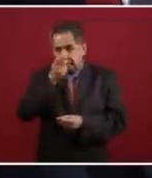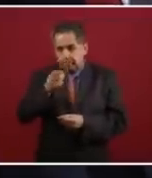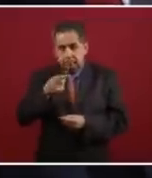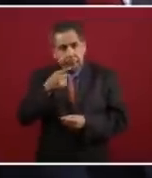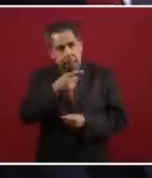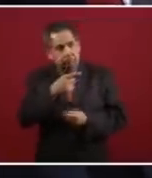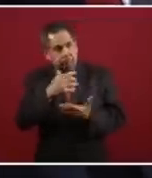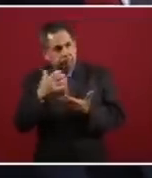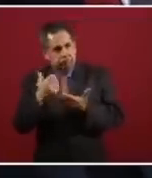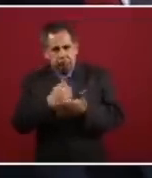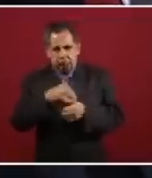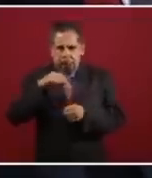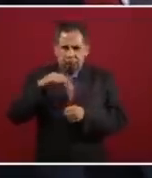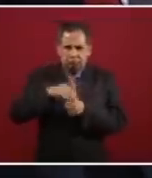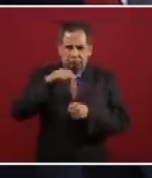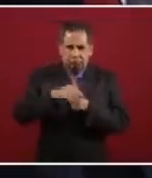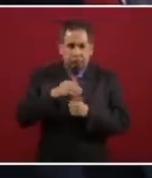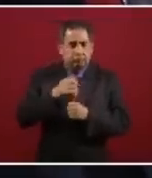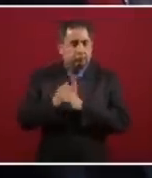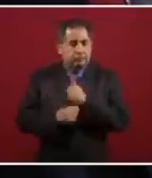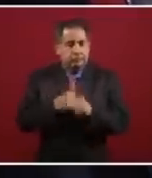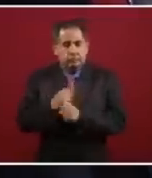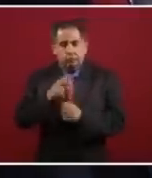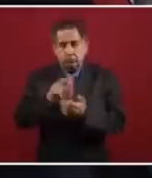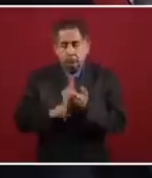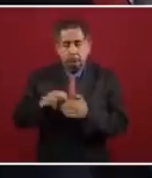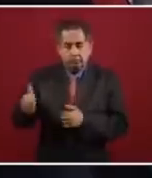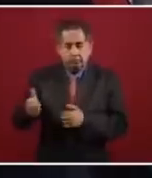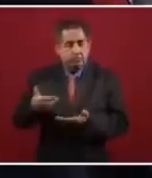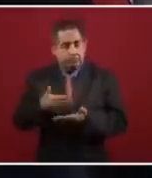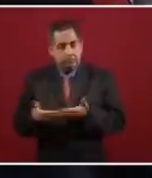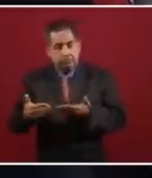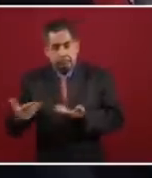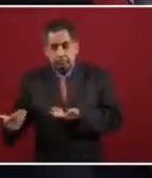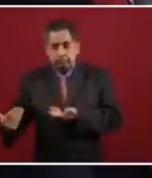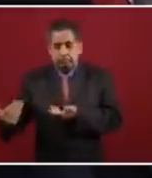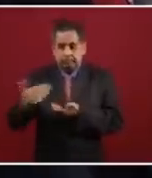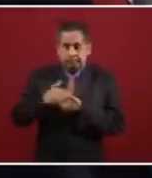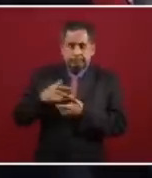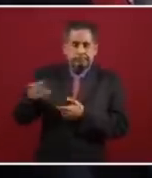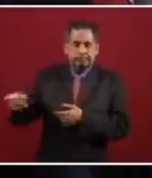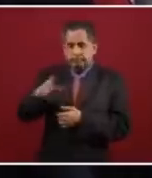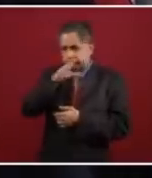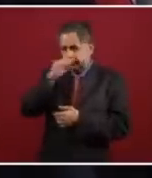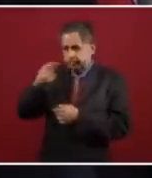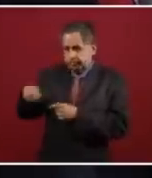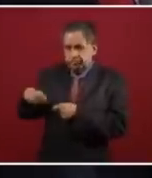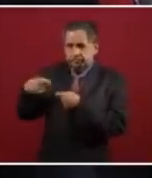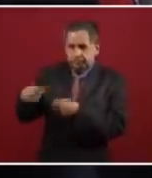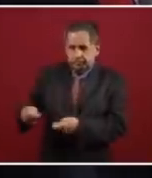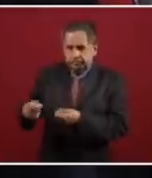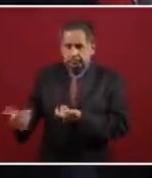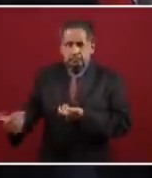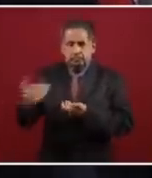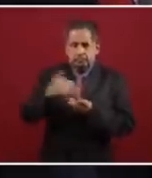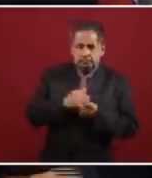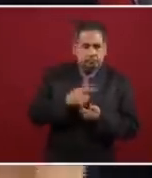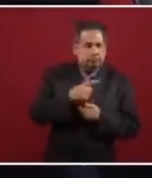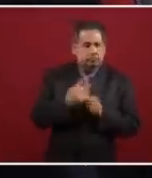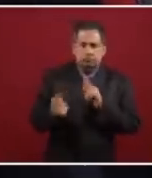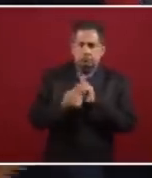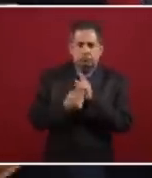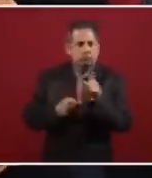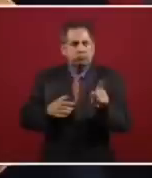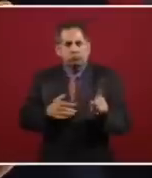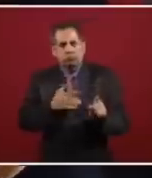elección presidencial del 2006. La visita del sucesor de los Castro en La Habana, ¿qué significa para usted?